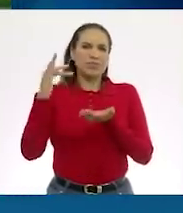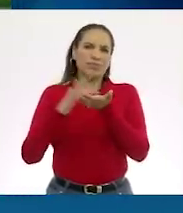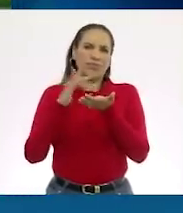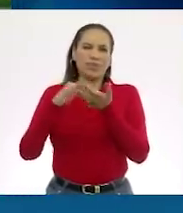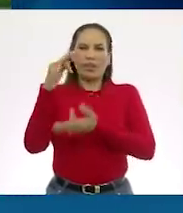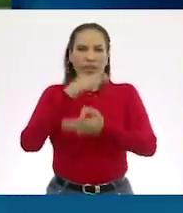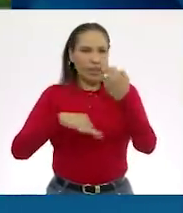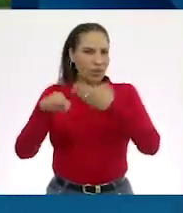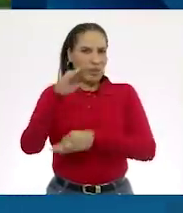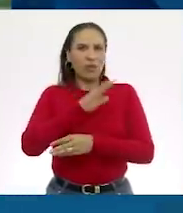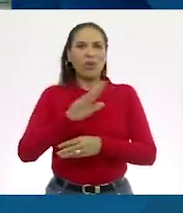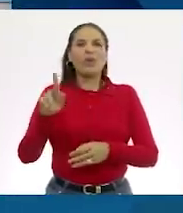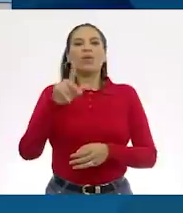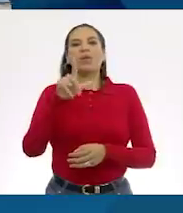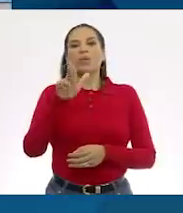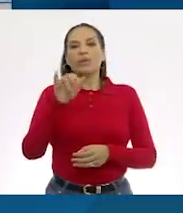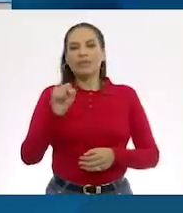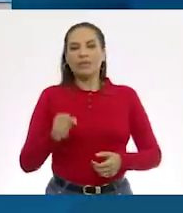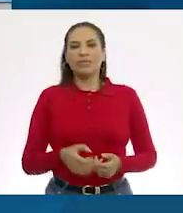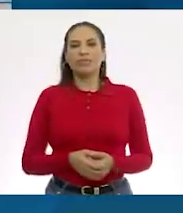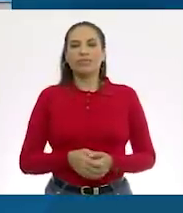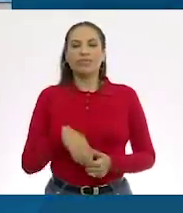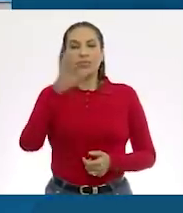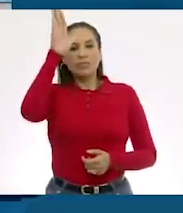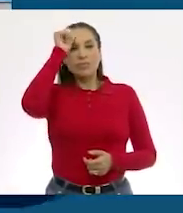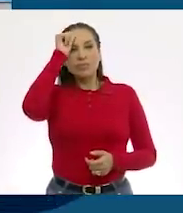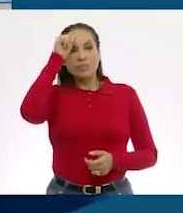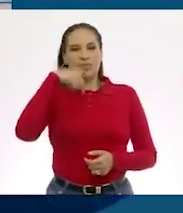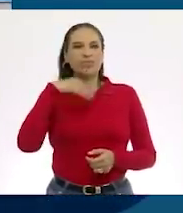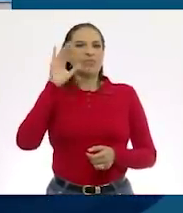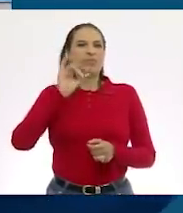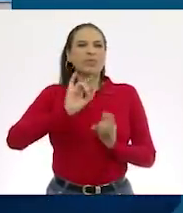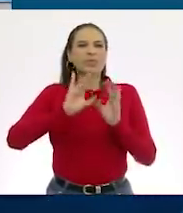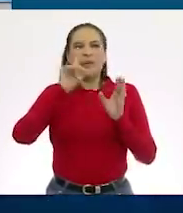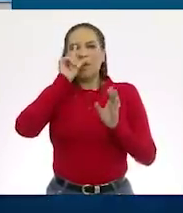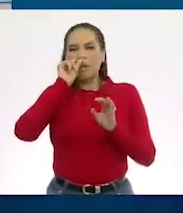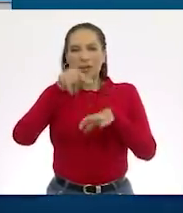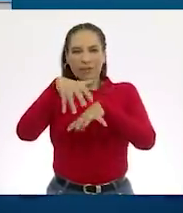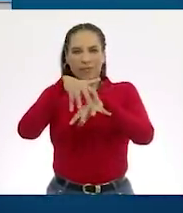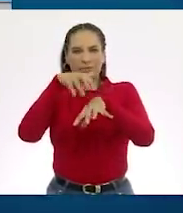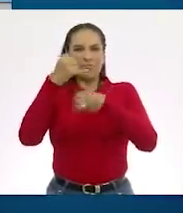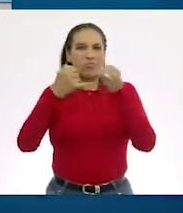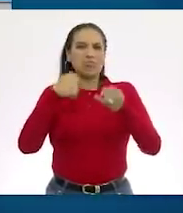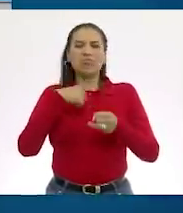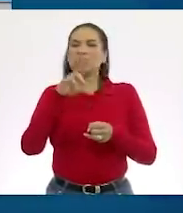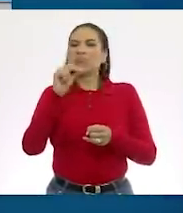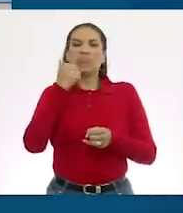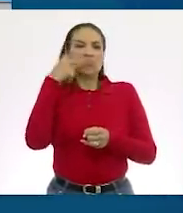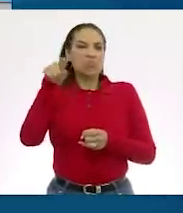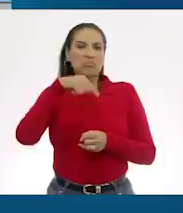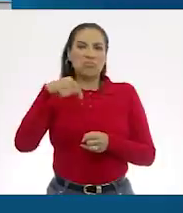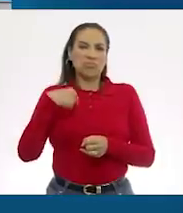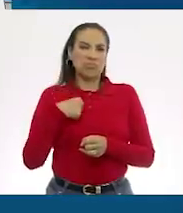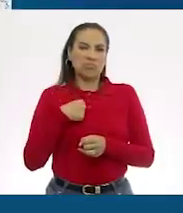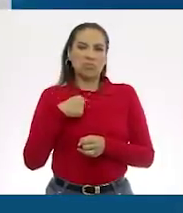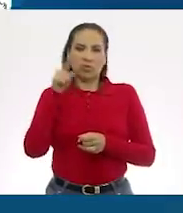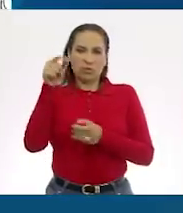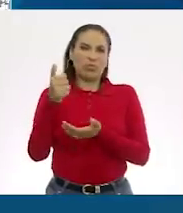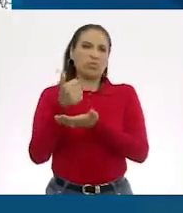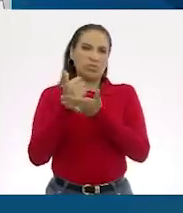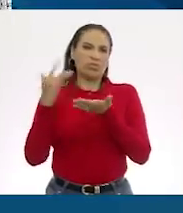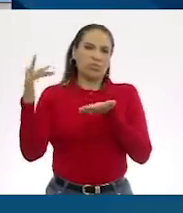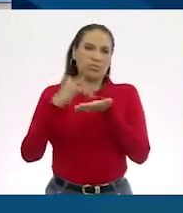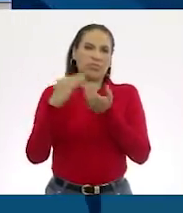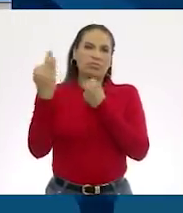apoyado a todos, Luis. ¿Te acuerdas cuando me lastimé el pie y nadie quería jugar conmigo? Tú me